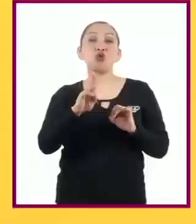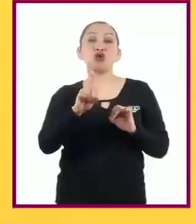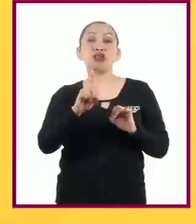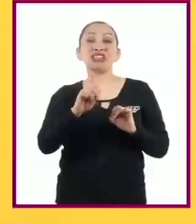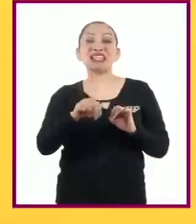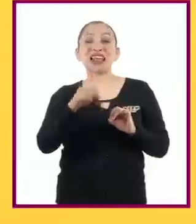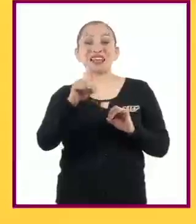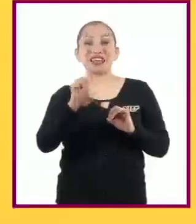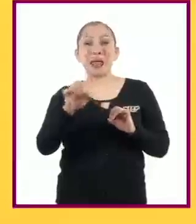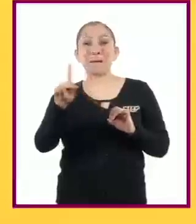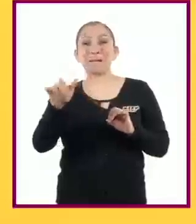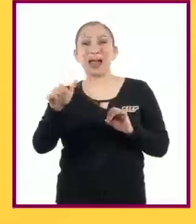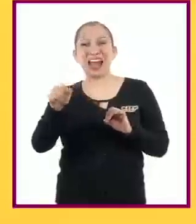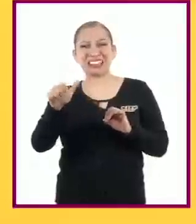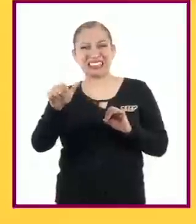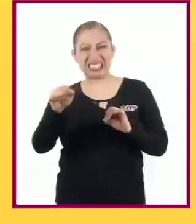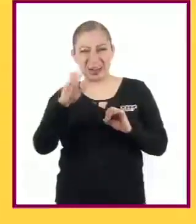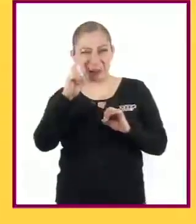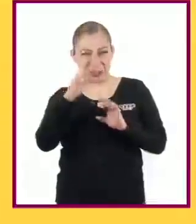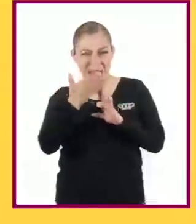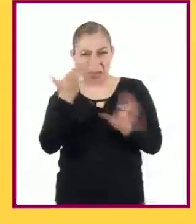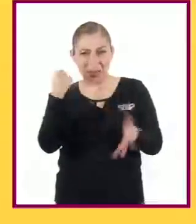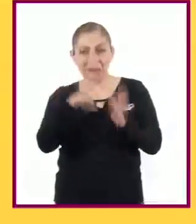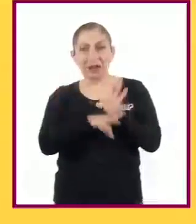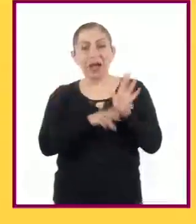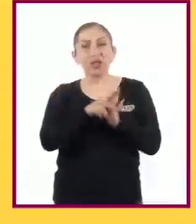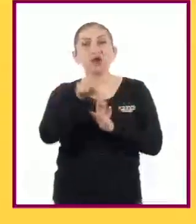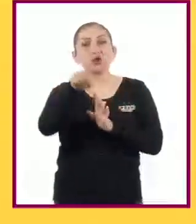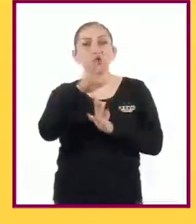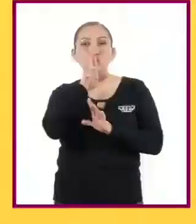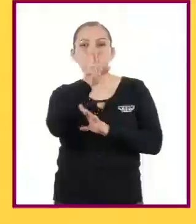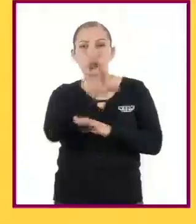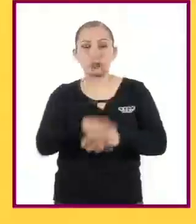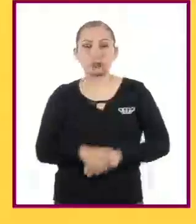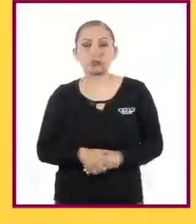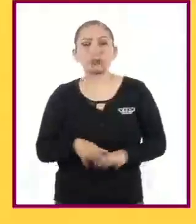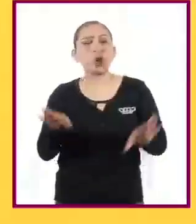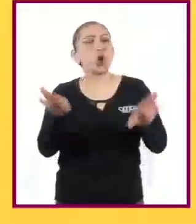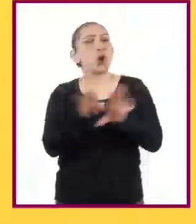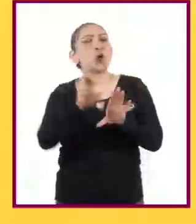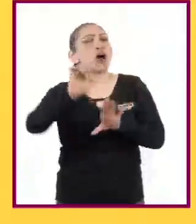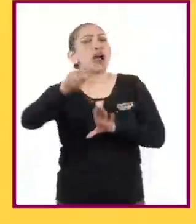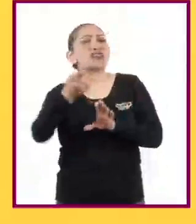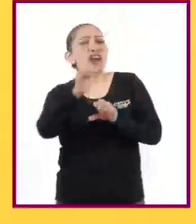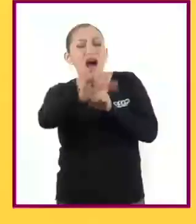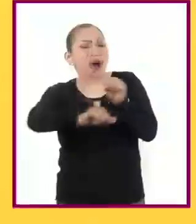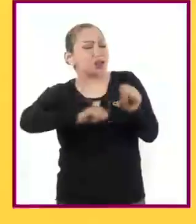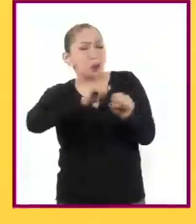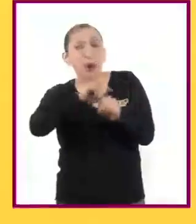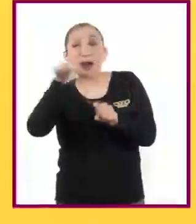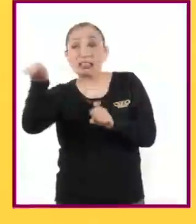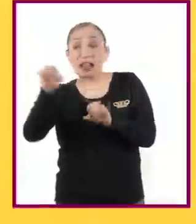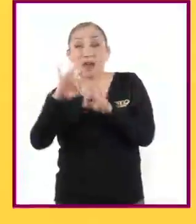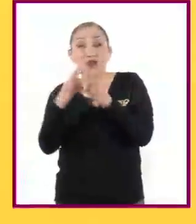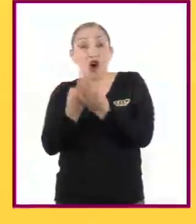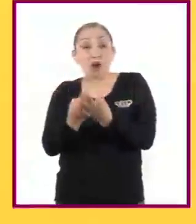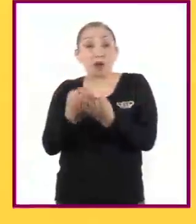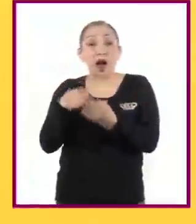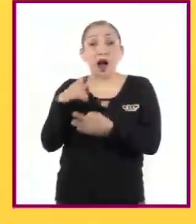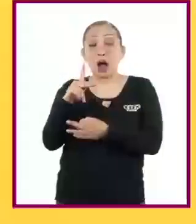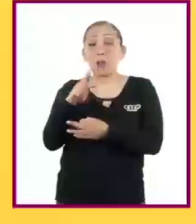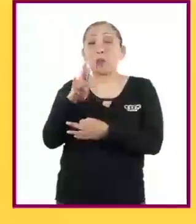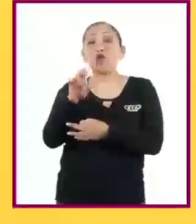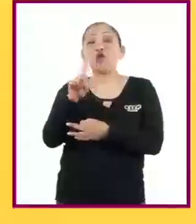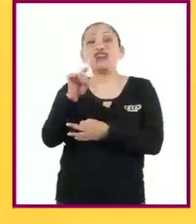pasas. Con base en lo que observaron en el video, contesten. ¿Cómo es el átomo? De acuerdo con el modelo de pudín